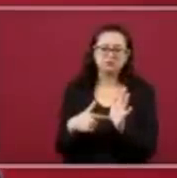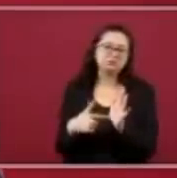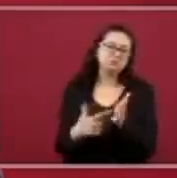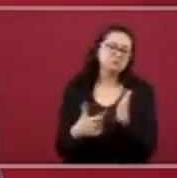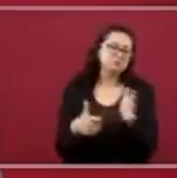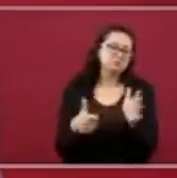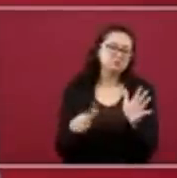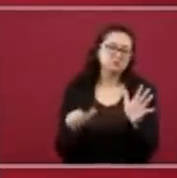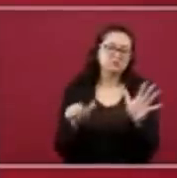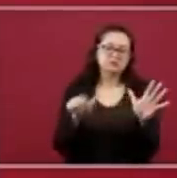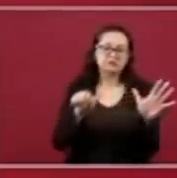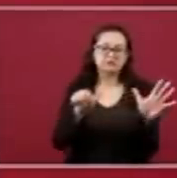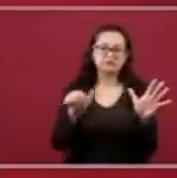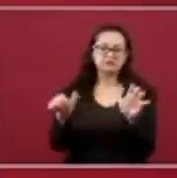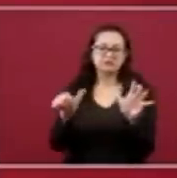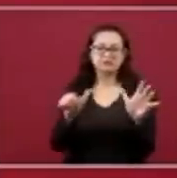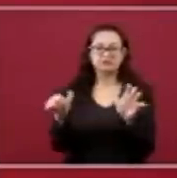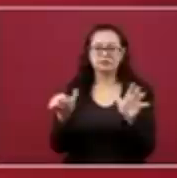600